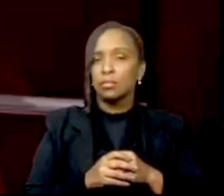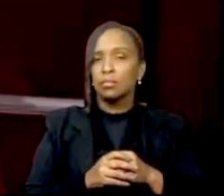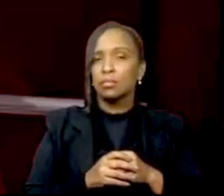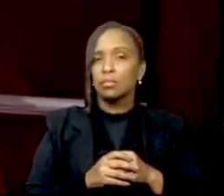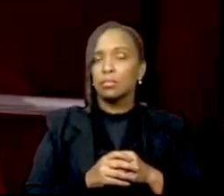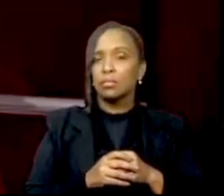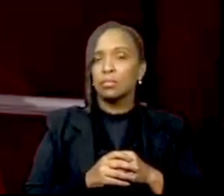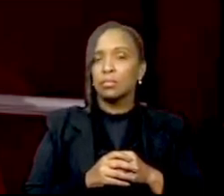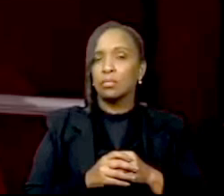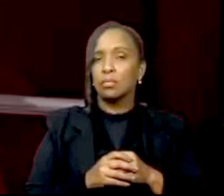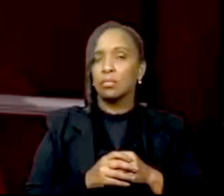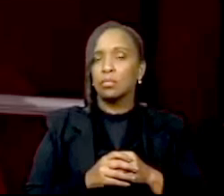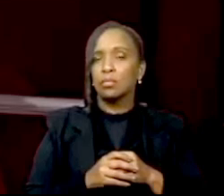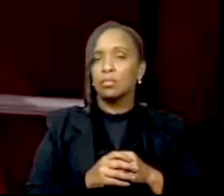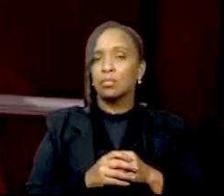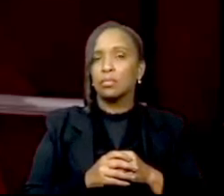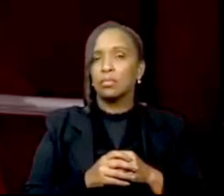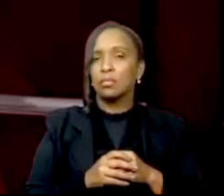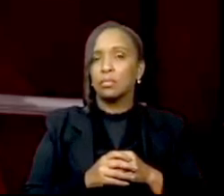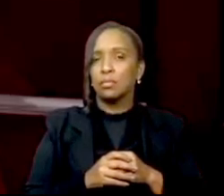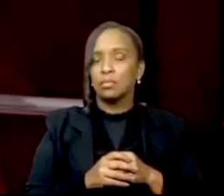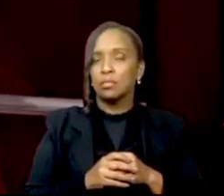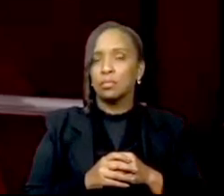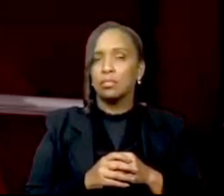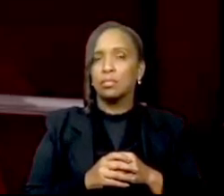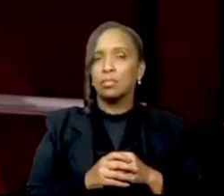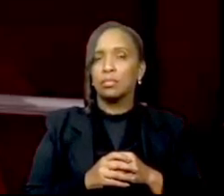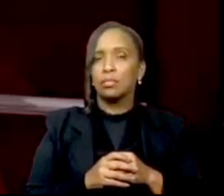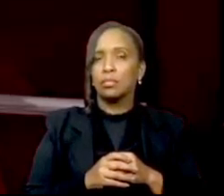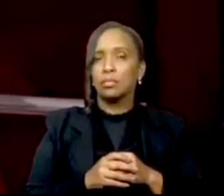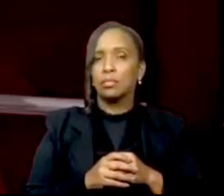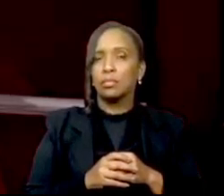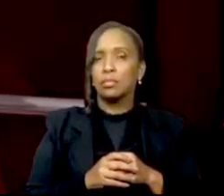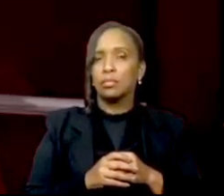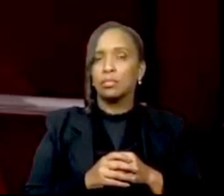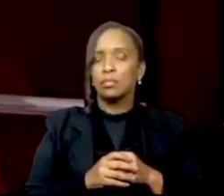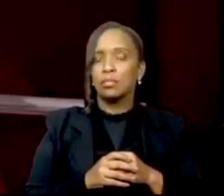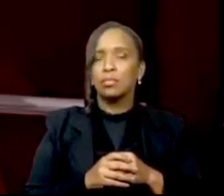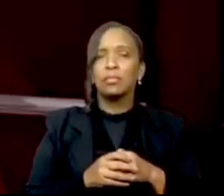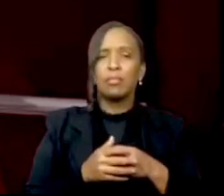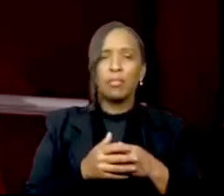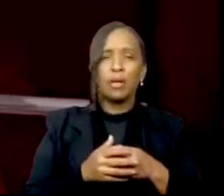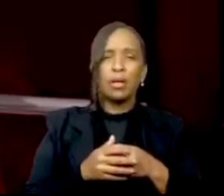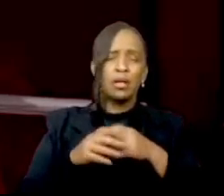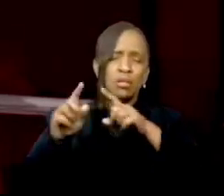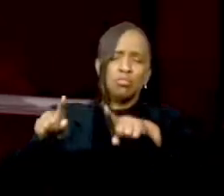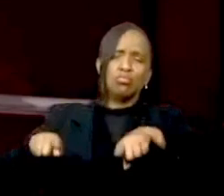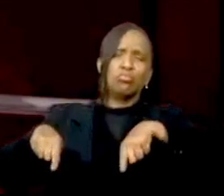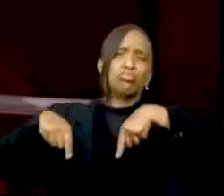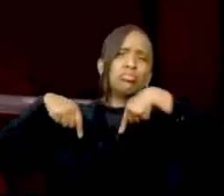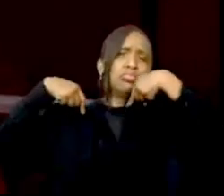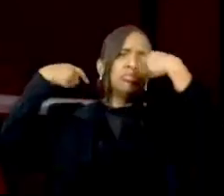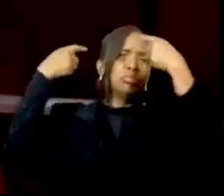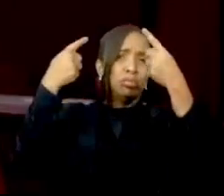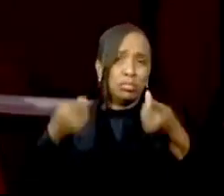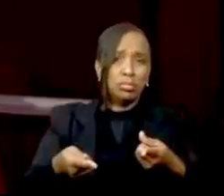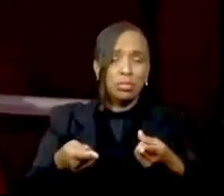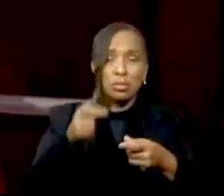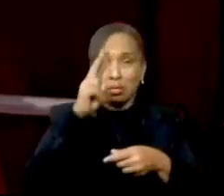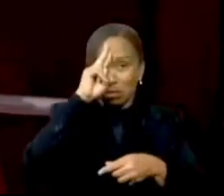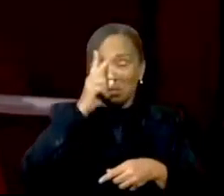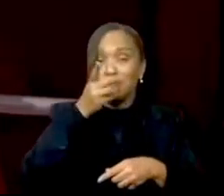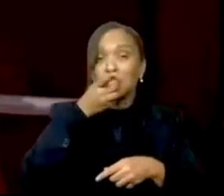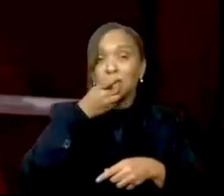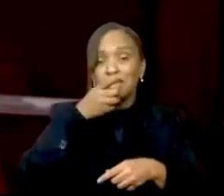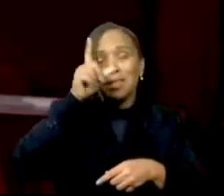mucho debido darse una serie de reformas para fortalecer